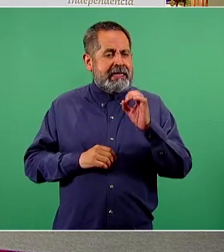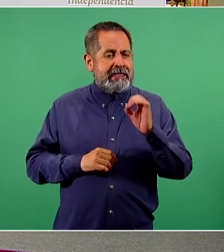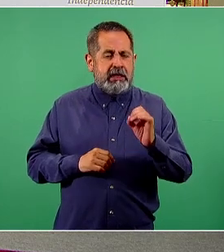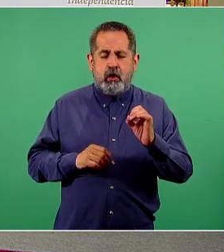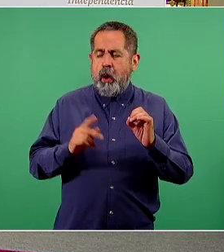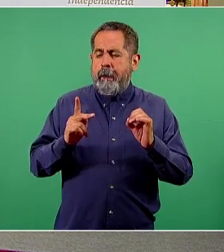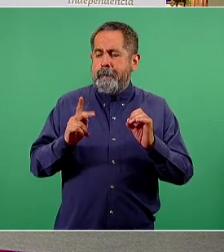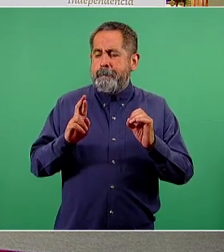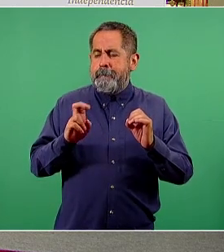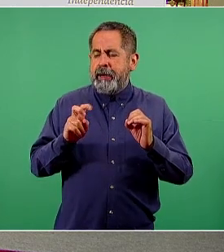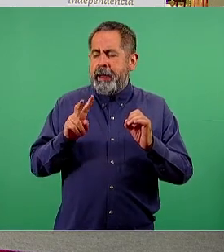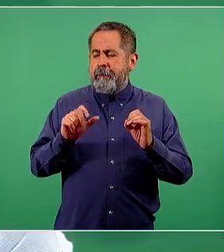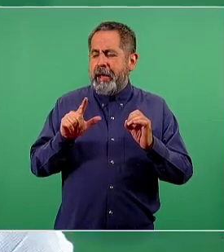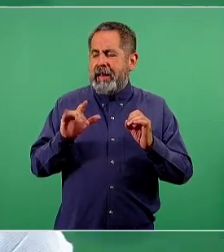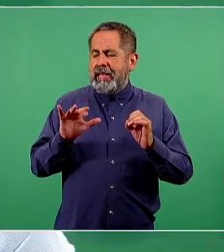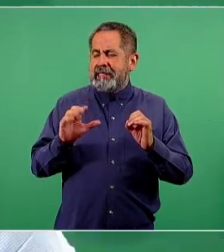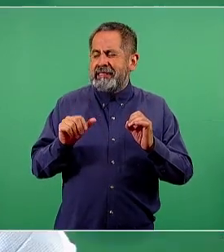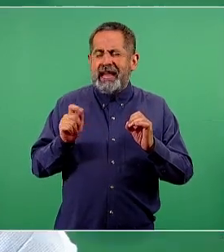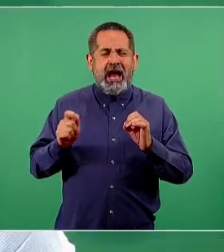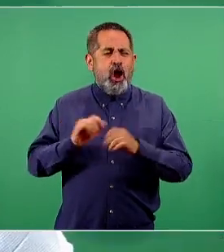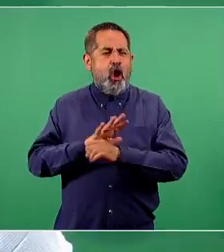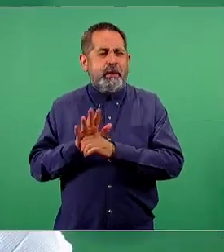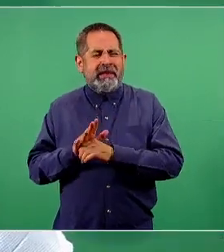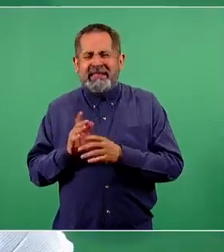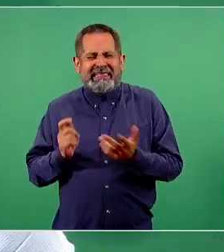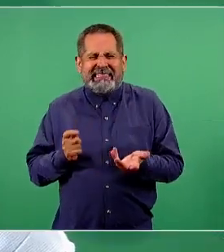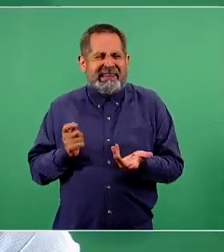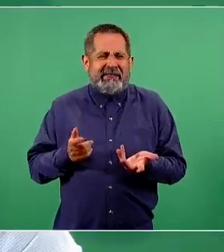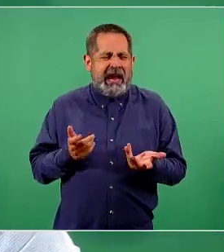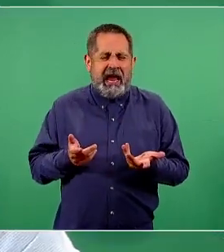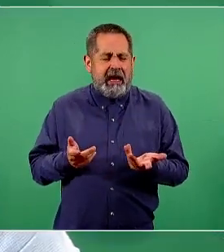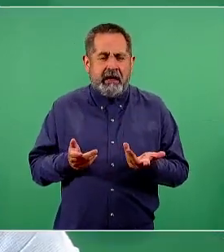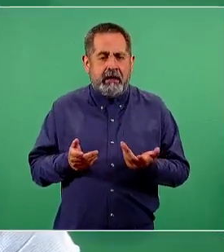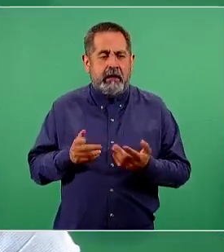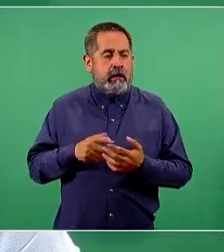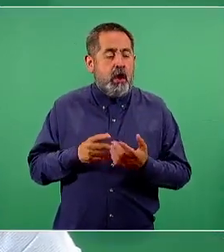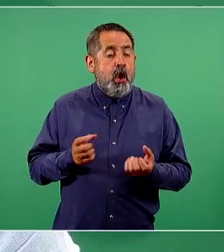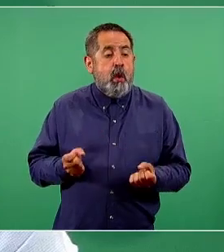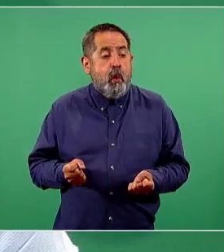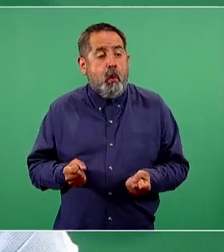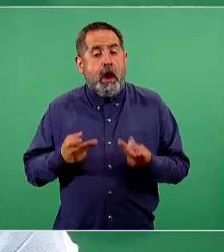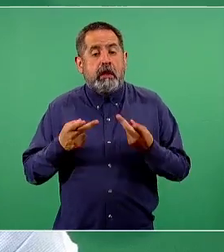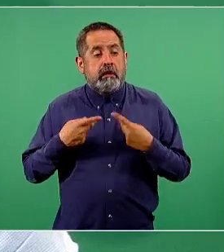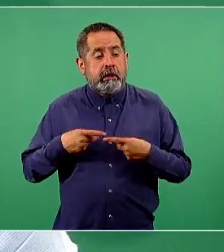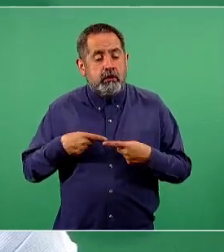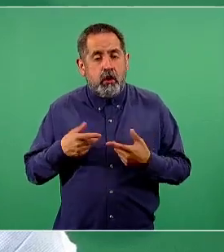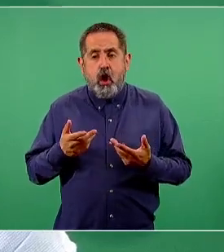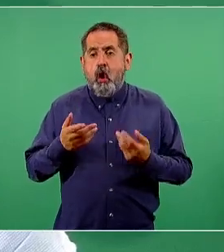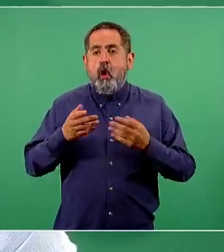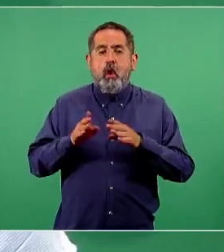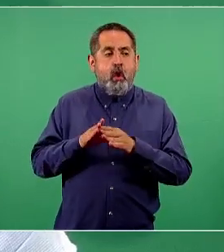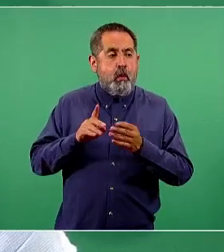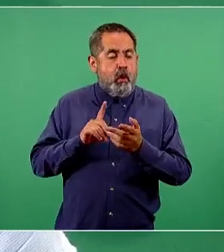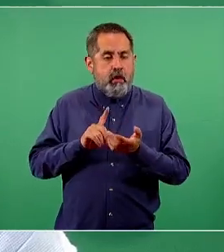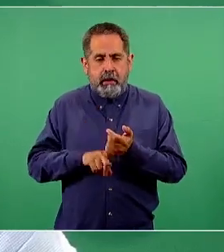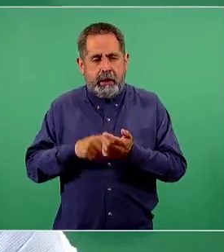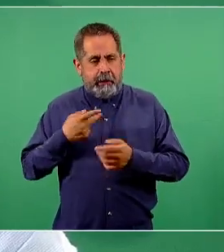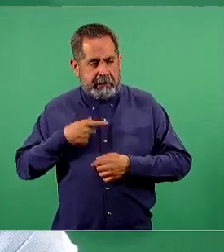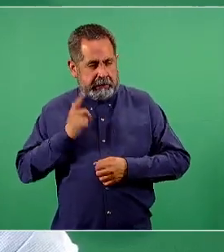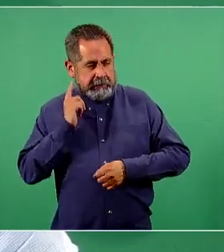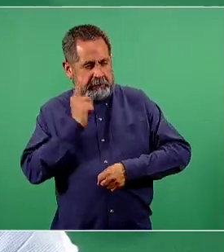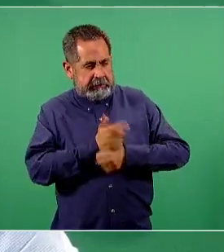de COVID-19 o de SARS-CoV-2. ¿Qué quiere decir cero prevalencia? ¿Cuántas personas o qué proporción de las personas que se